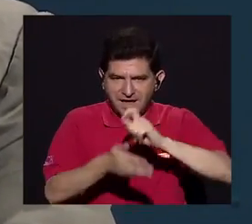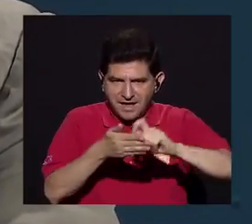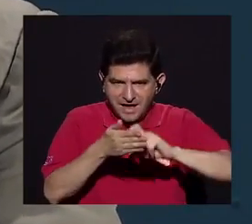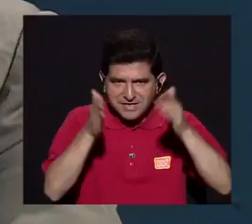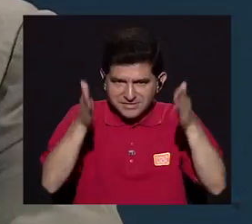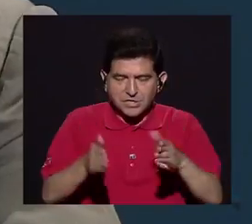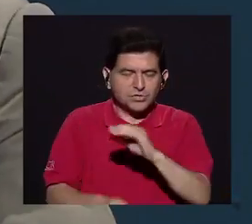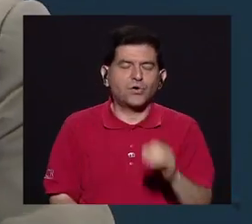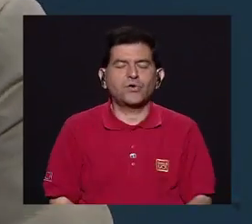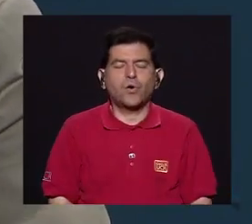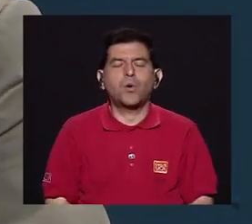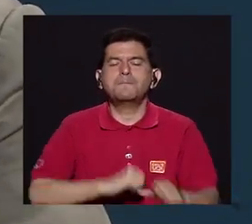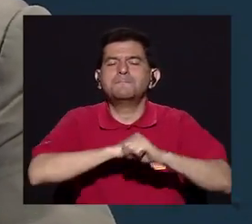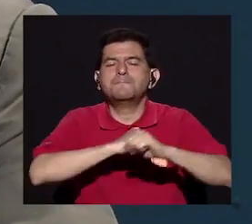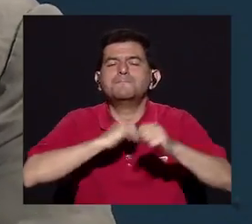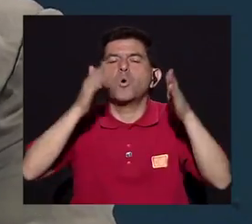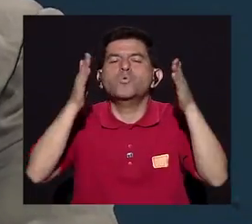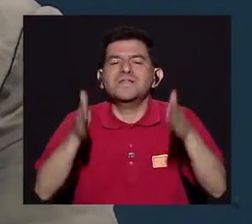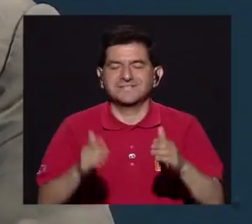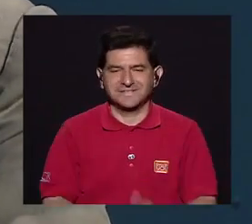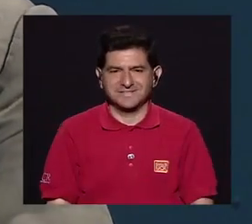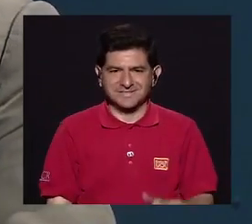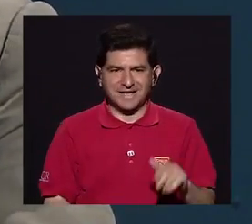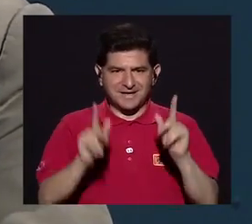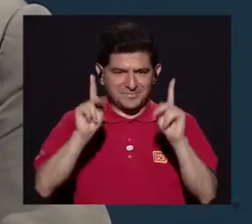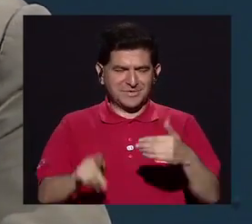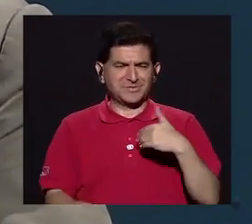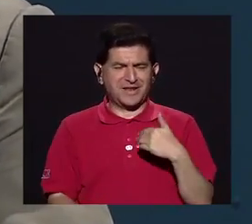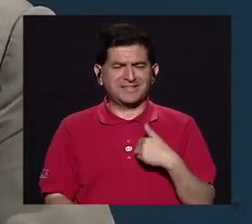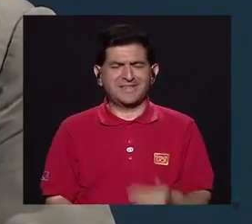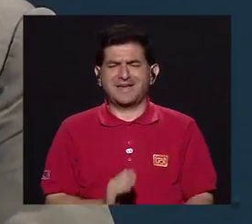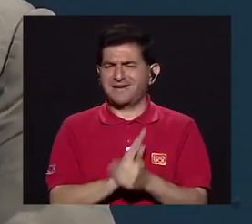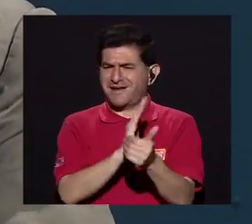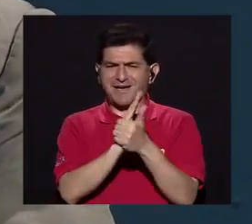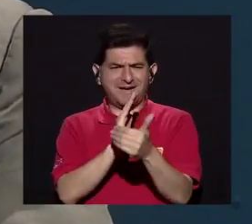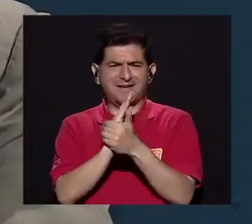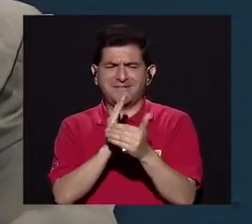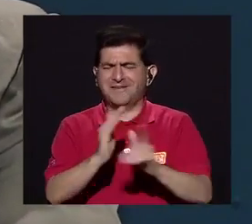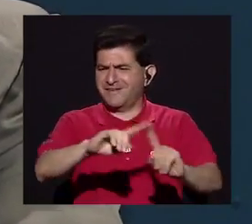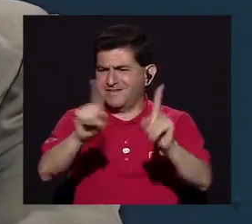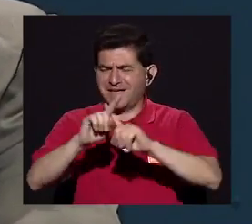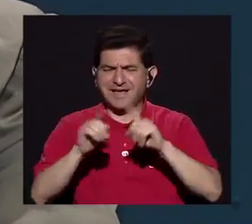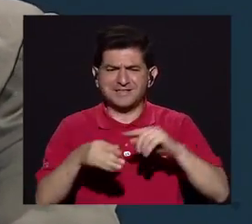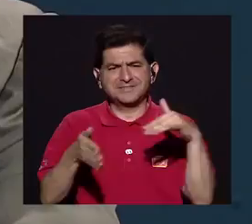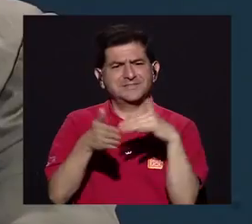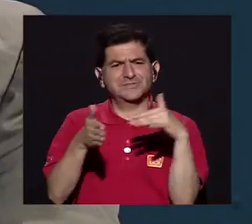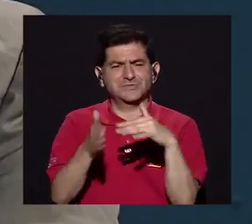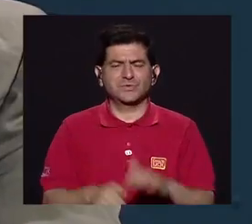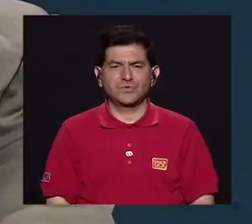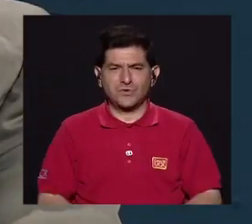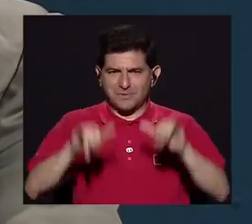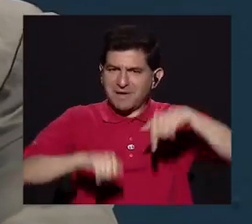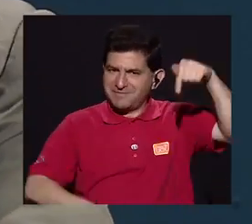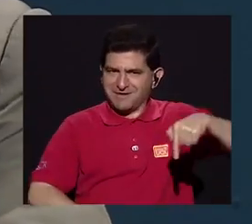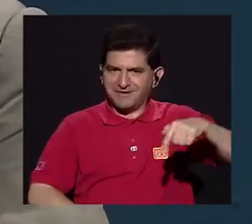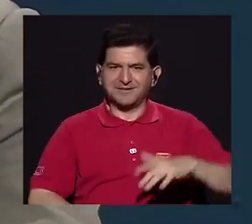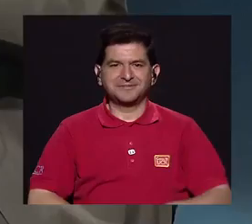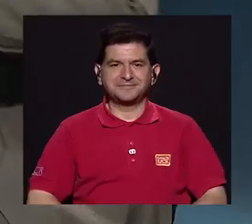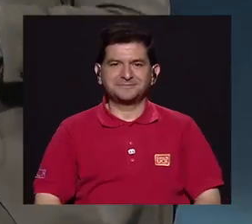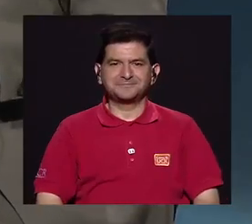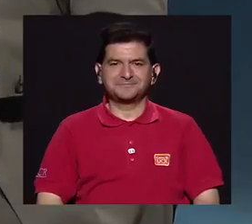periodista, o más bien publicista. Es un hombre que tiene una gran ampliación en su formación académica. No se vaya, quédese con